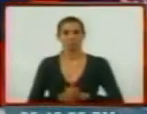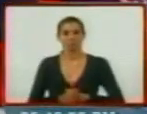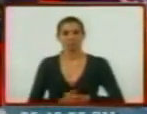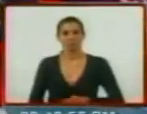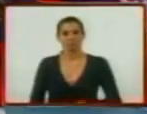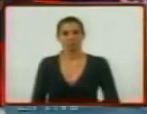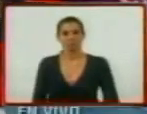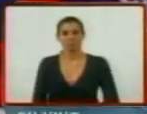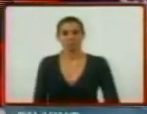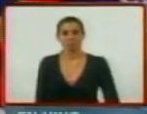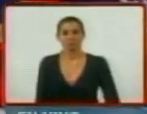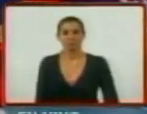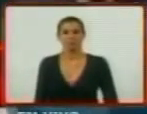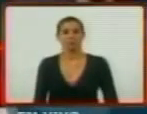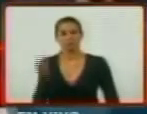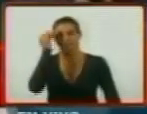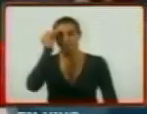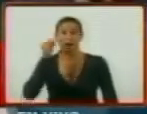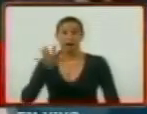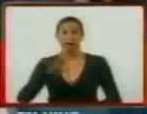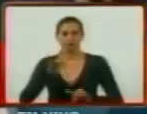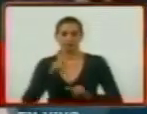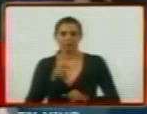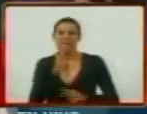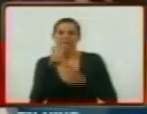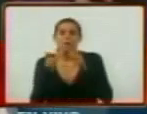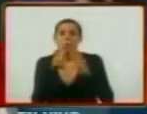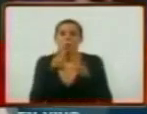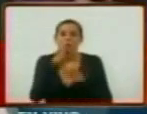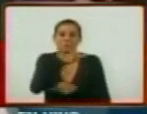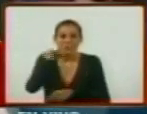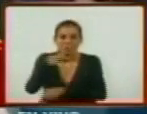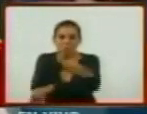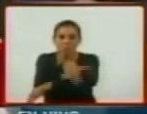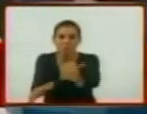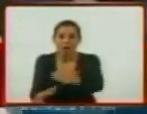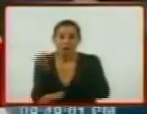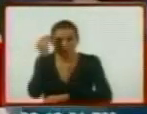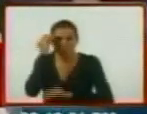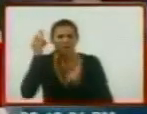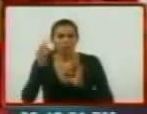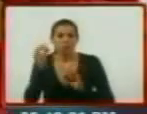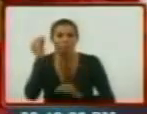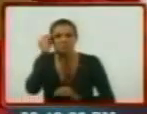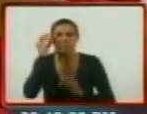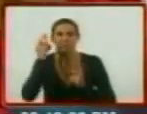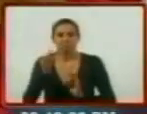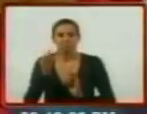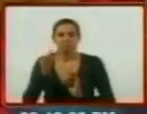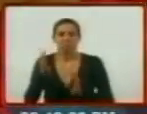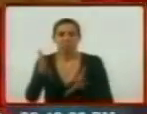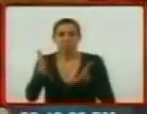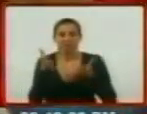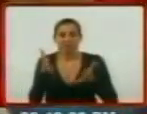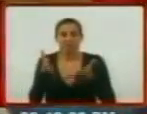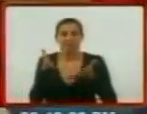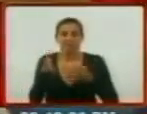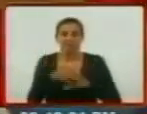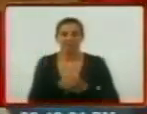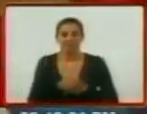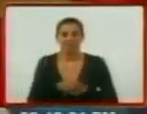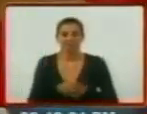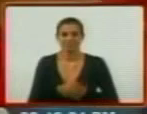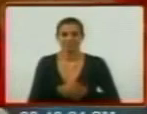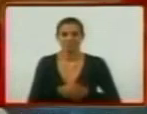en el triunfalismo por las encuestas, y a veces hasta manipulan, como dice Pérez Pirela en varias alertas que